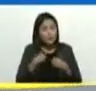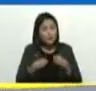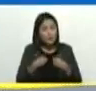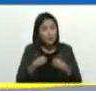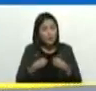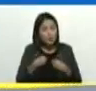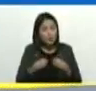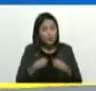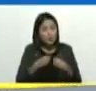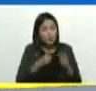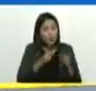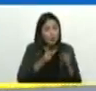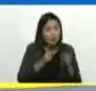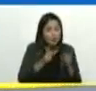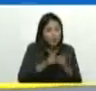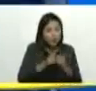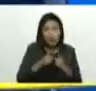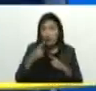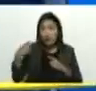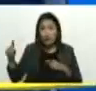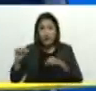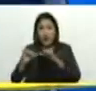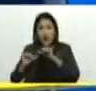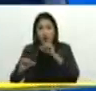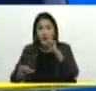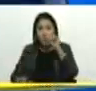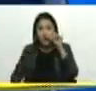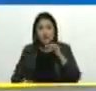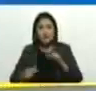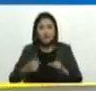de todos los que se han